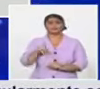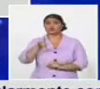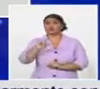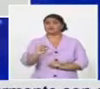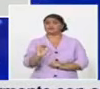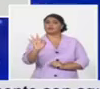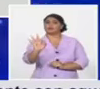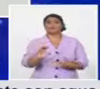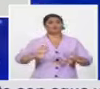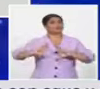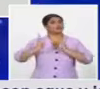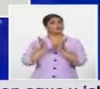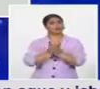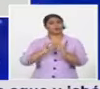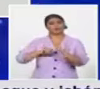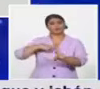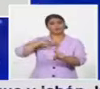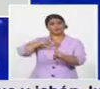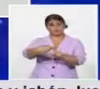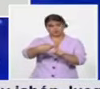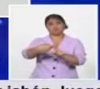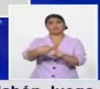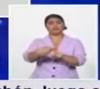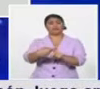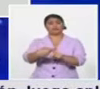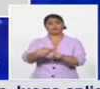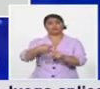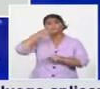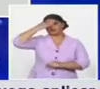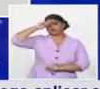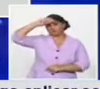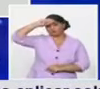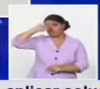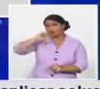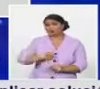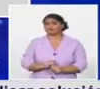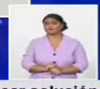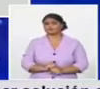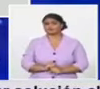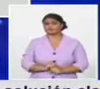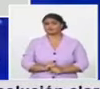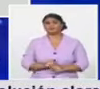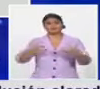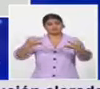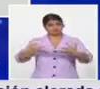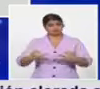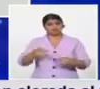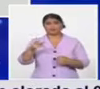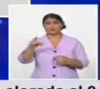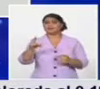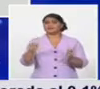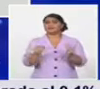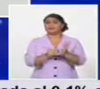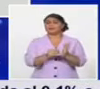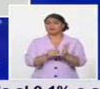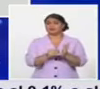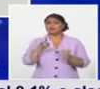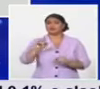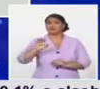todos los casos confirmados en nuestro país, estamos hablando de 15.095,